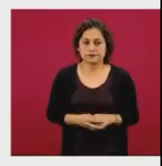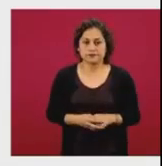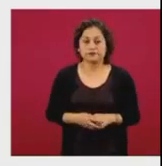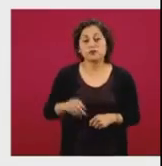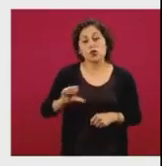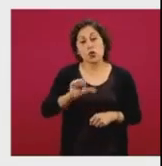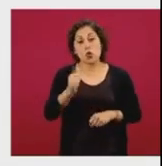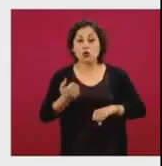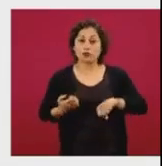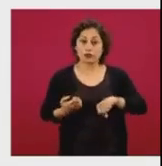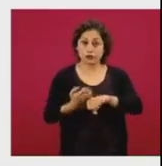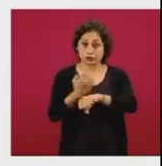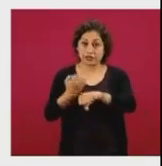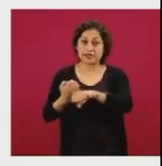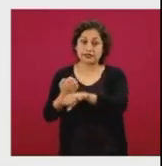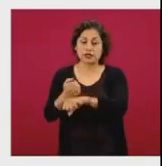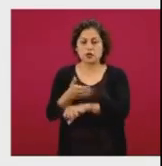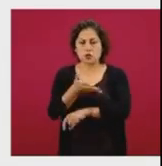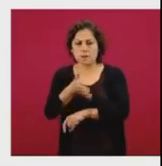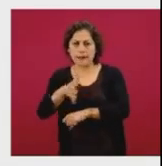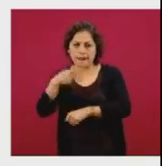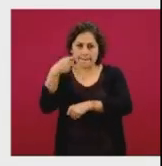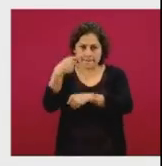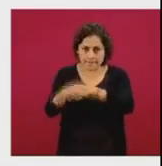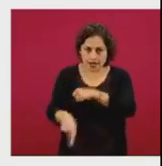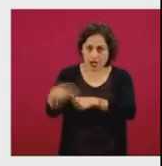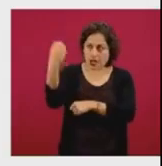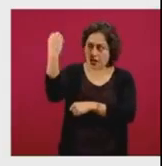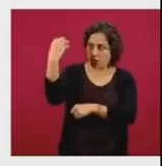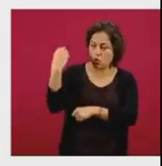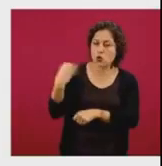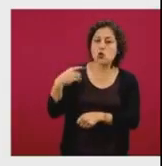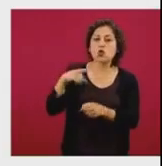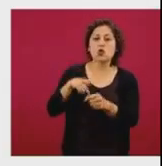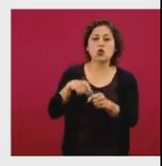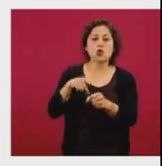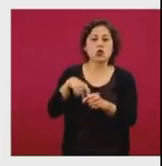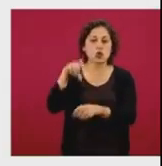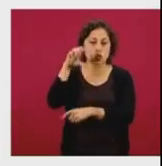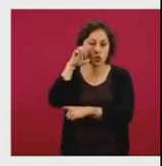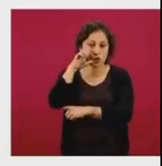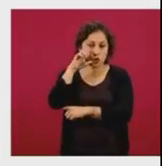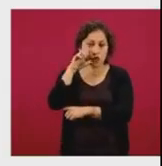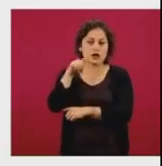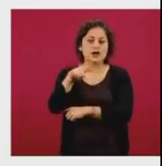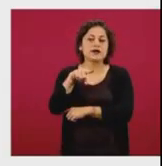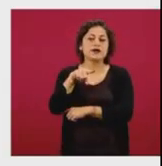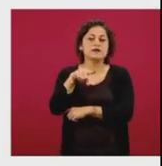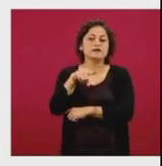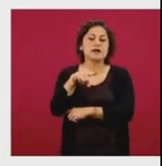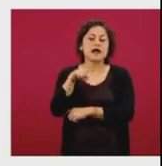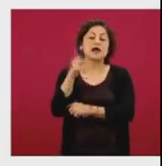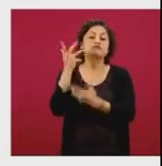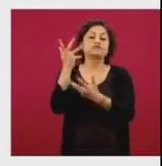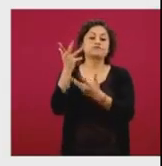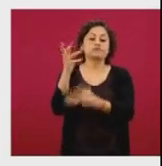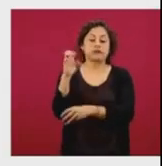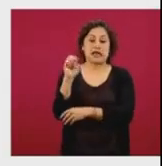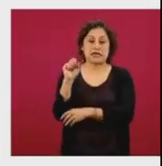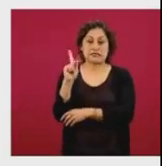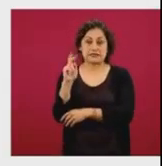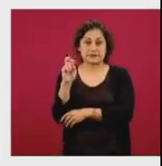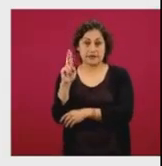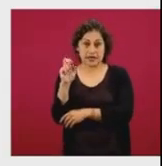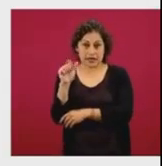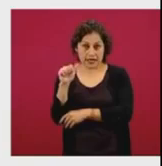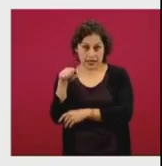entidades federativas en el riesgo medio, representado por Esperanza, ¿sí?, que es esta esperanza de que va disminuyendo